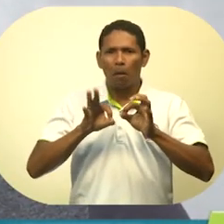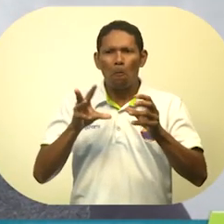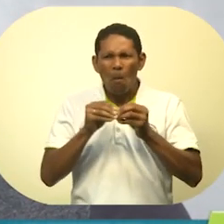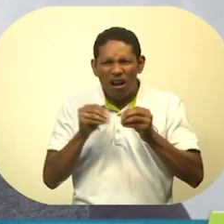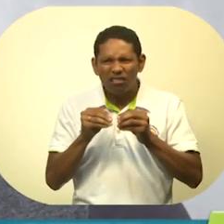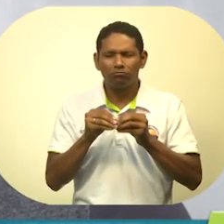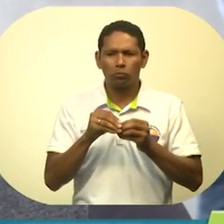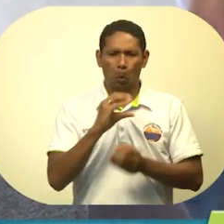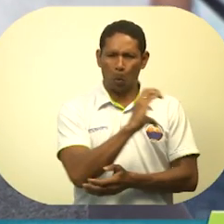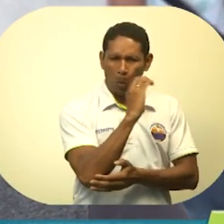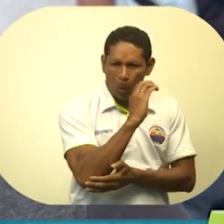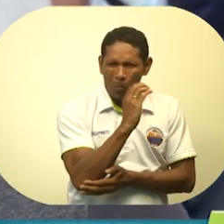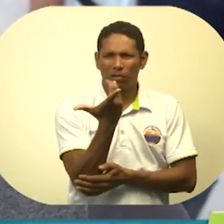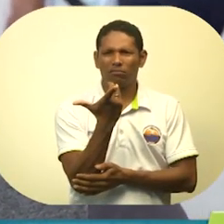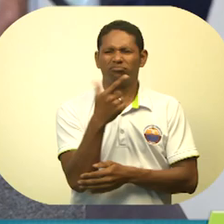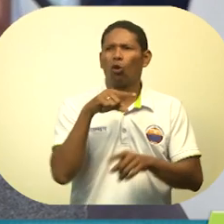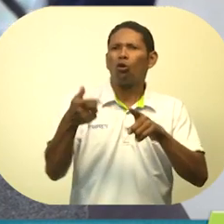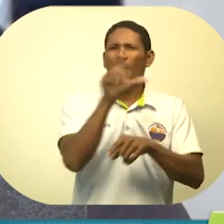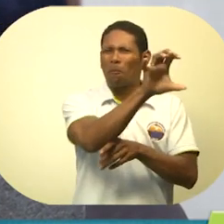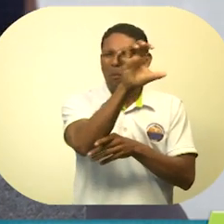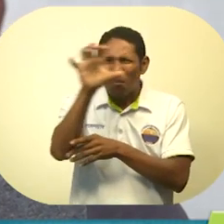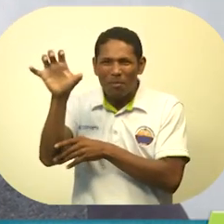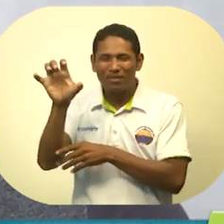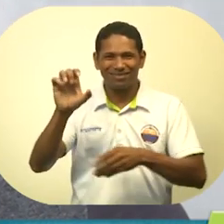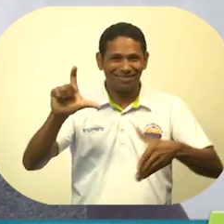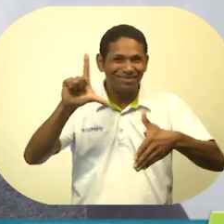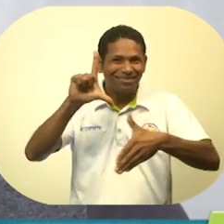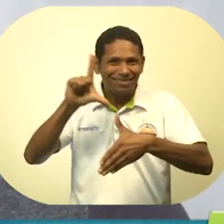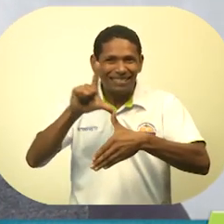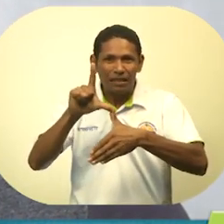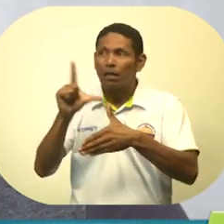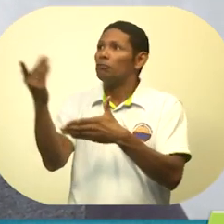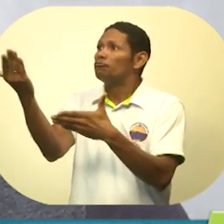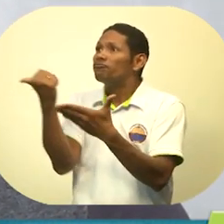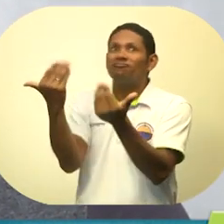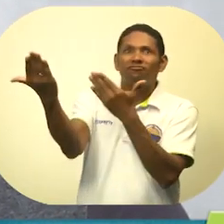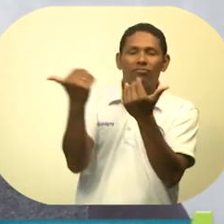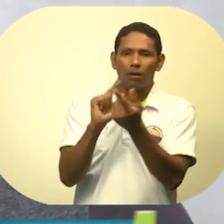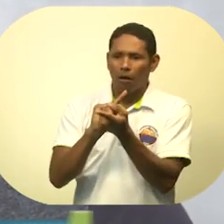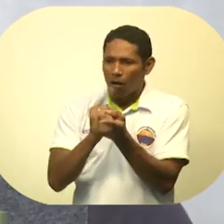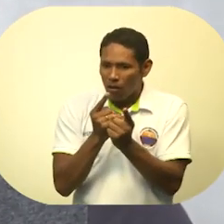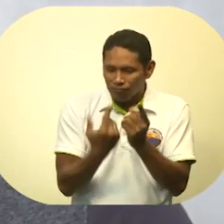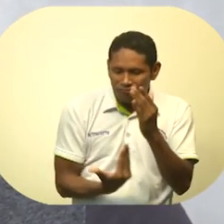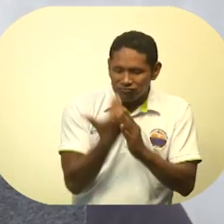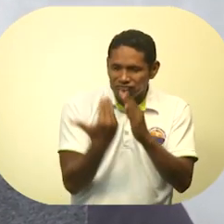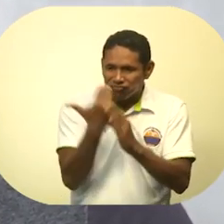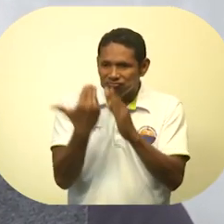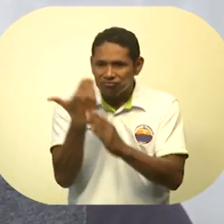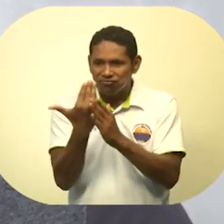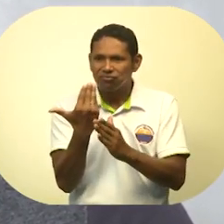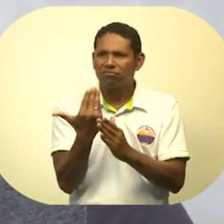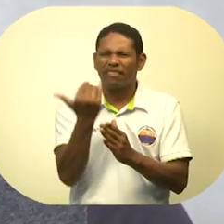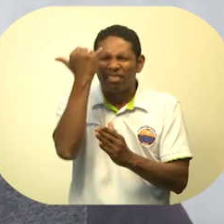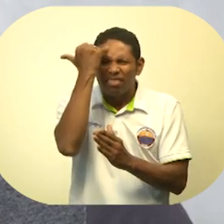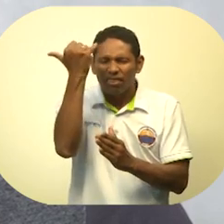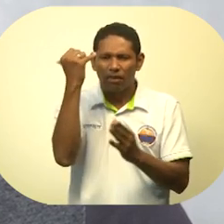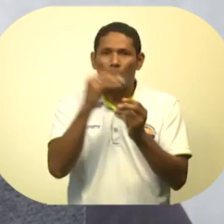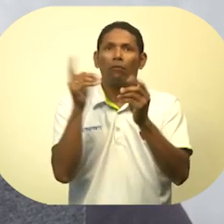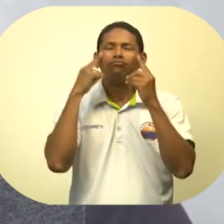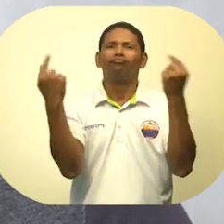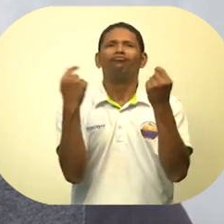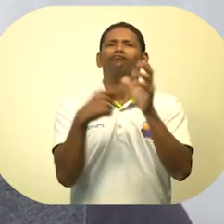de que en países como Colombia, Ecuador y en general en toda Iberoamérica se dé un proceso de cambio que reivindique todas nuestras raíces